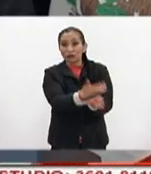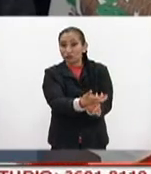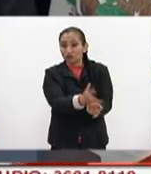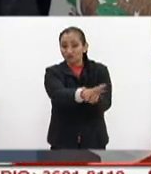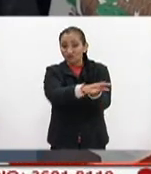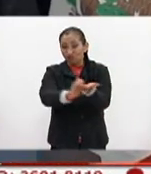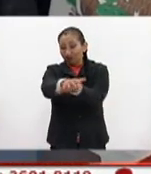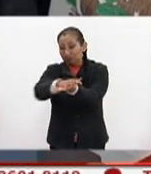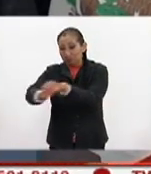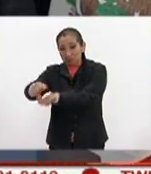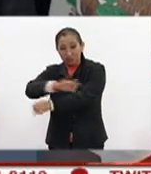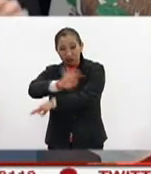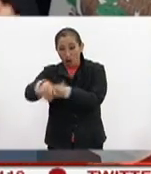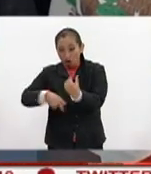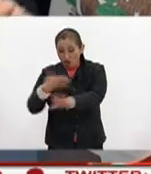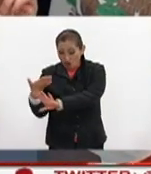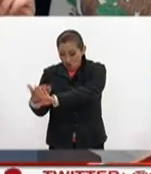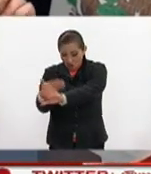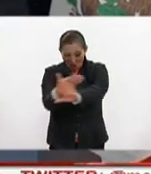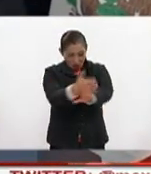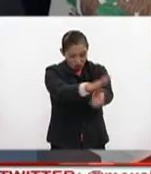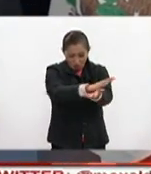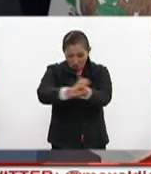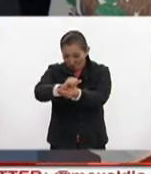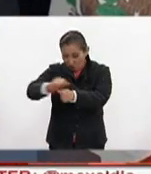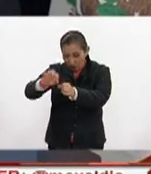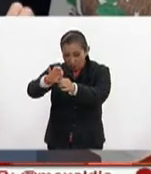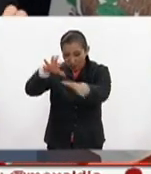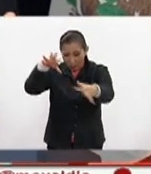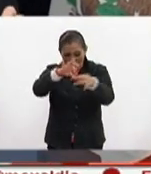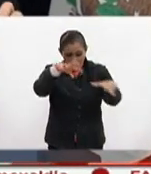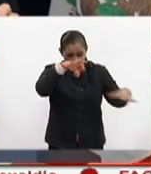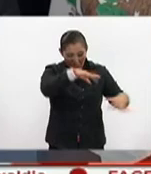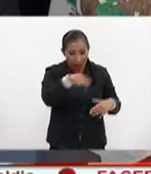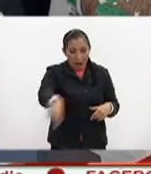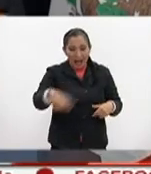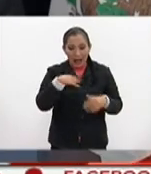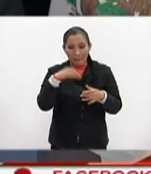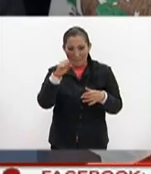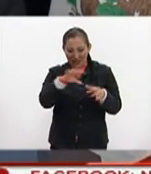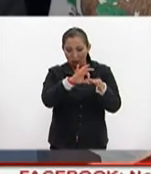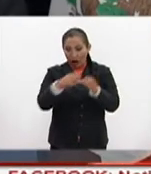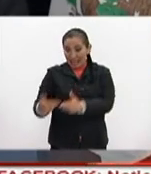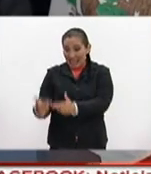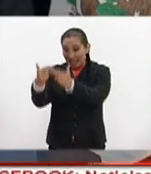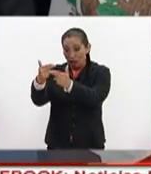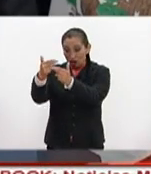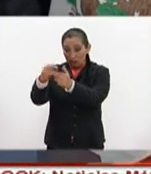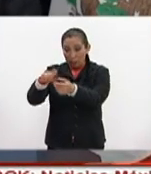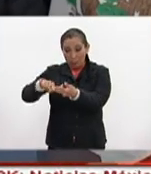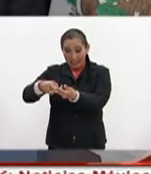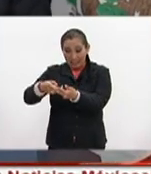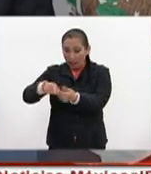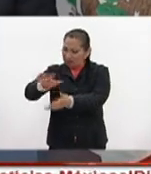Unidos. Solamente atacando todos los eslabones de la cadena de negocios